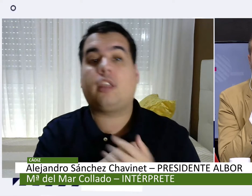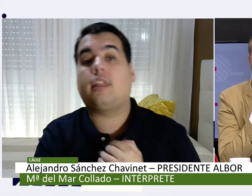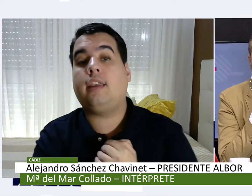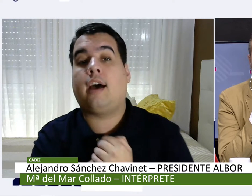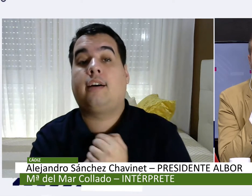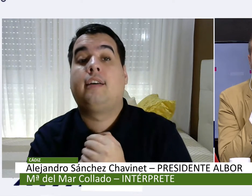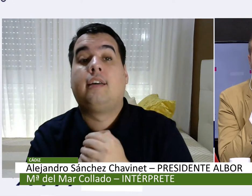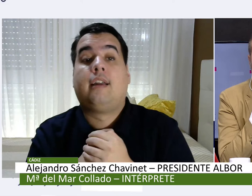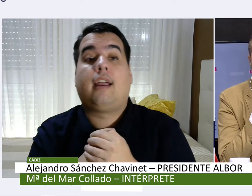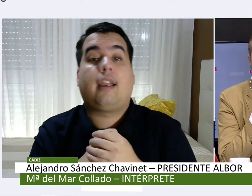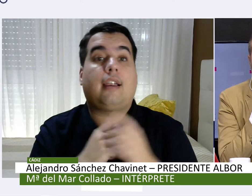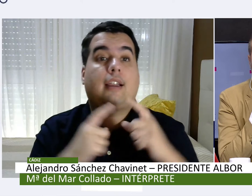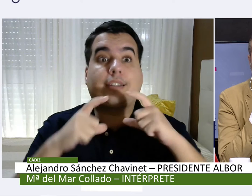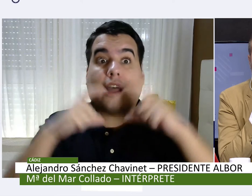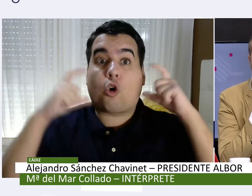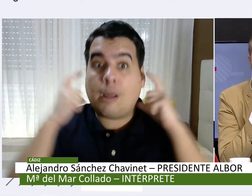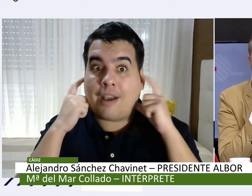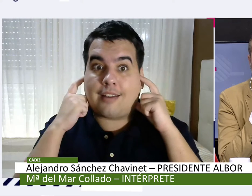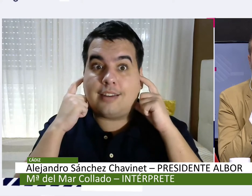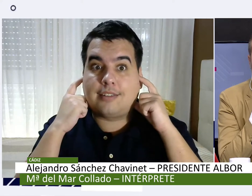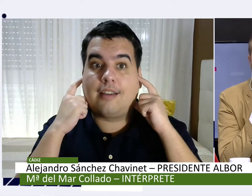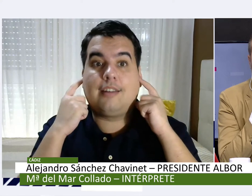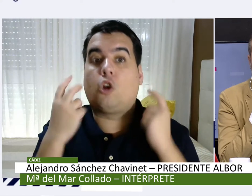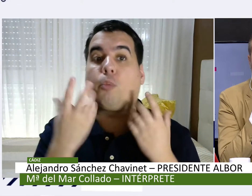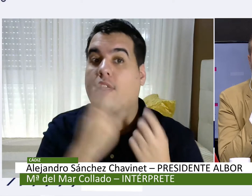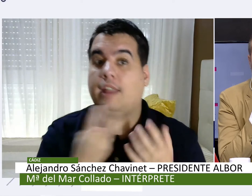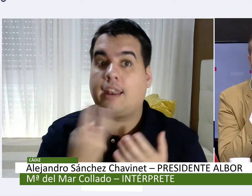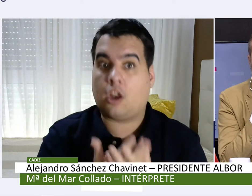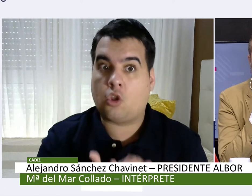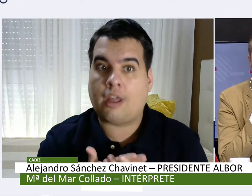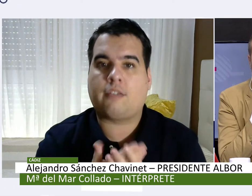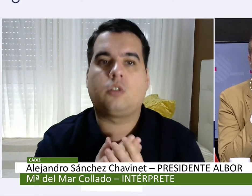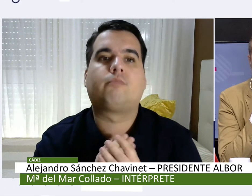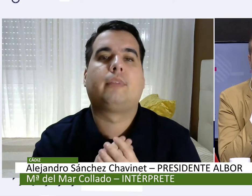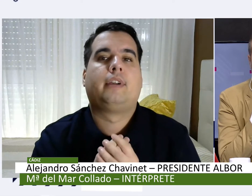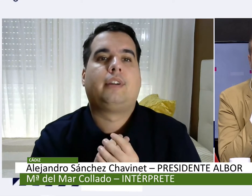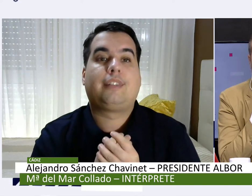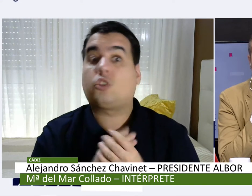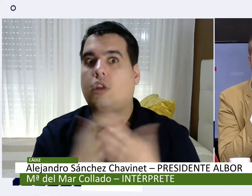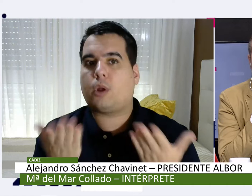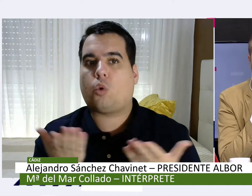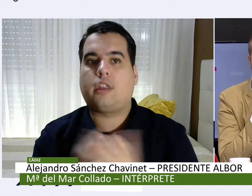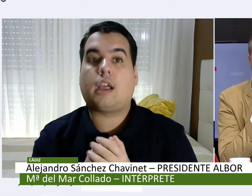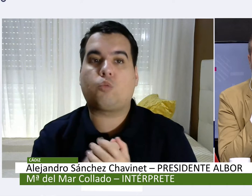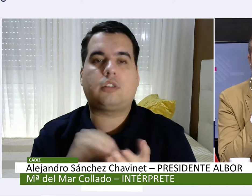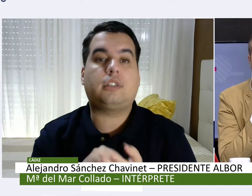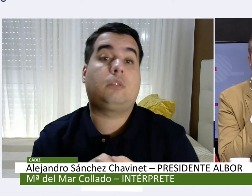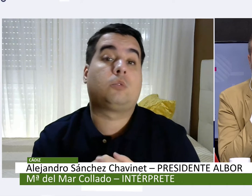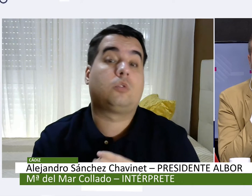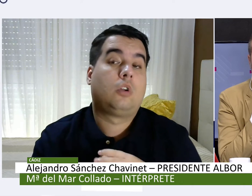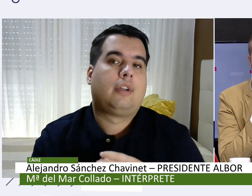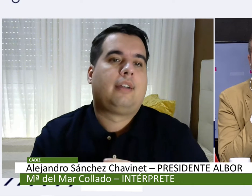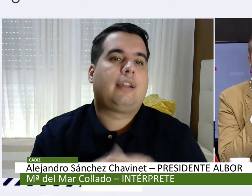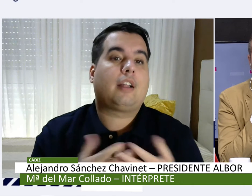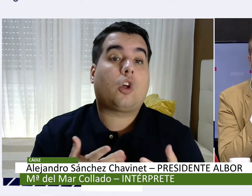la policía, está con una mascarilla y no con un lápiz. Y eso lo perjudica